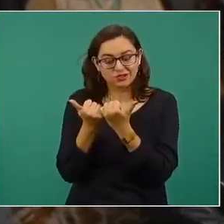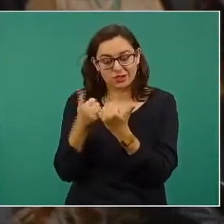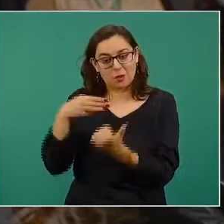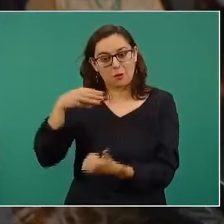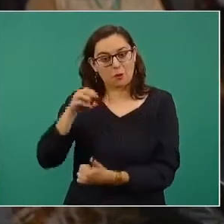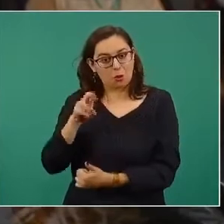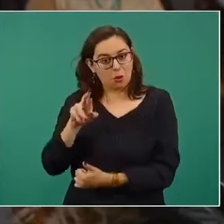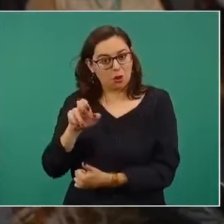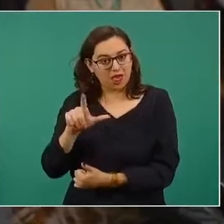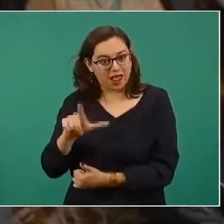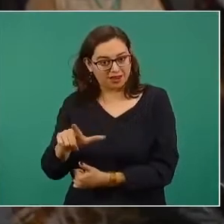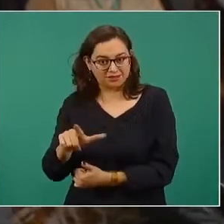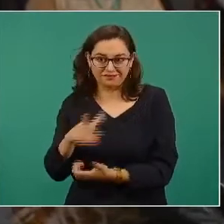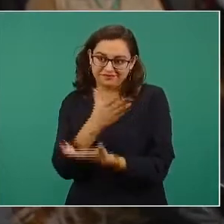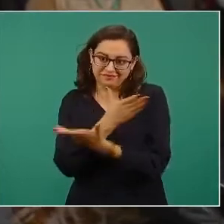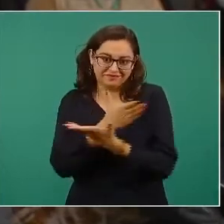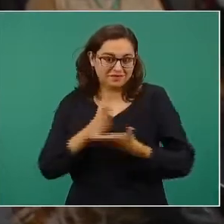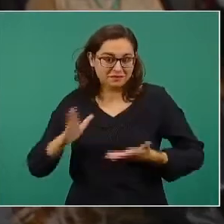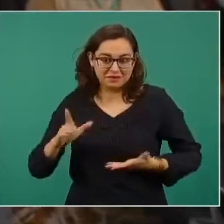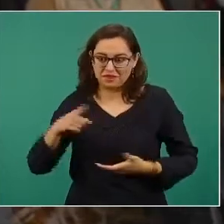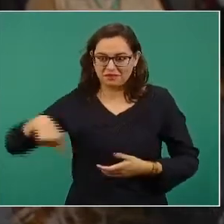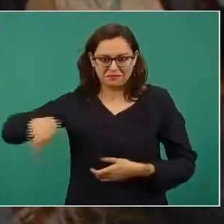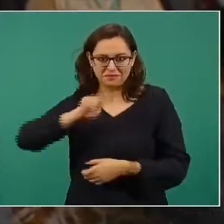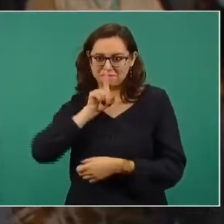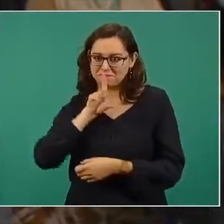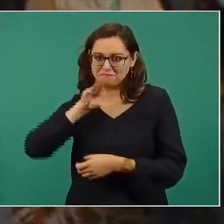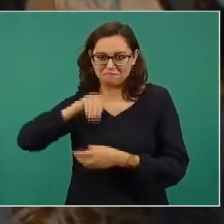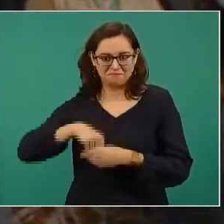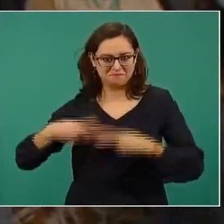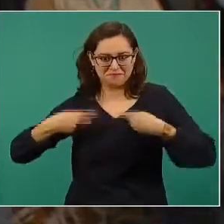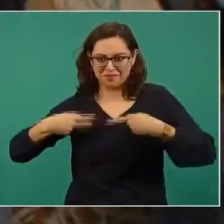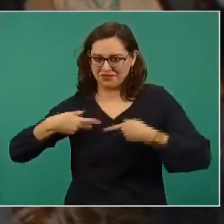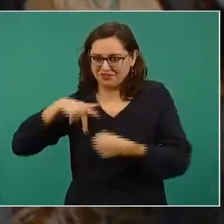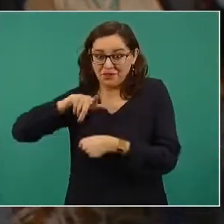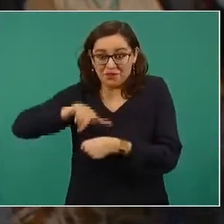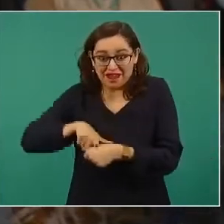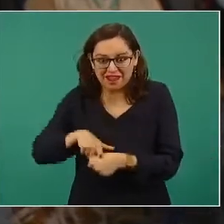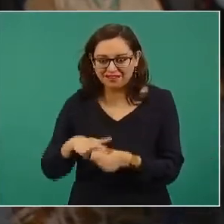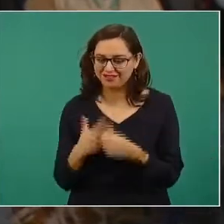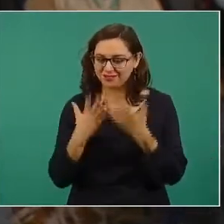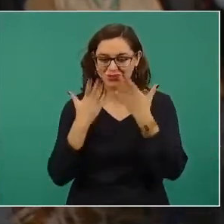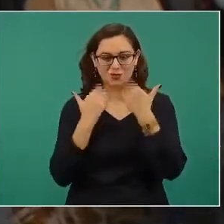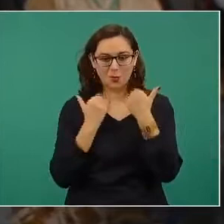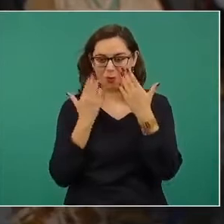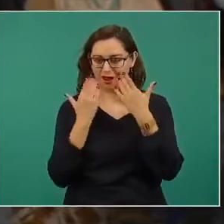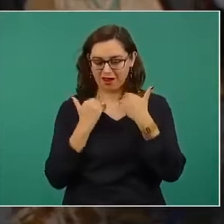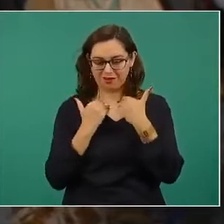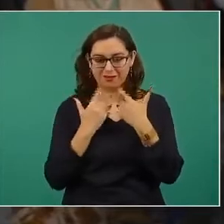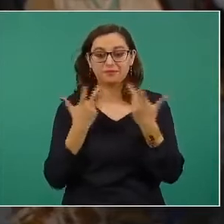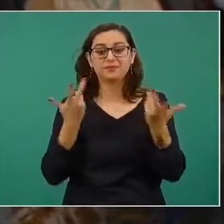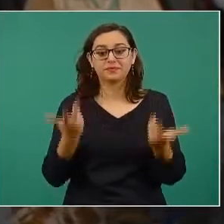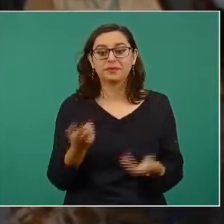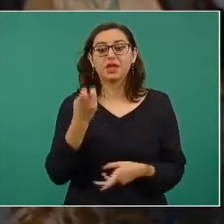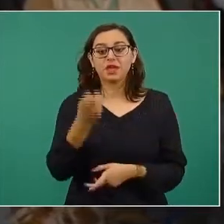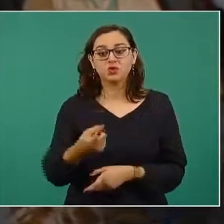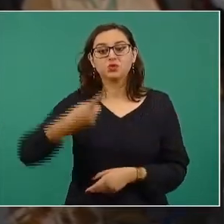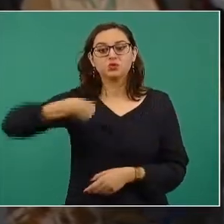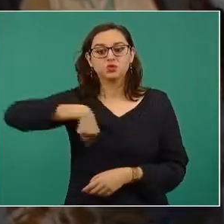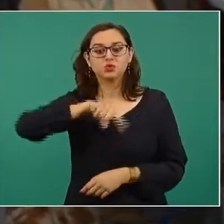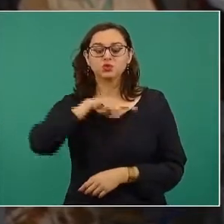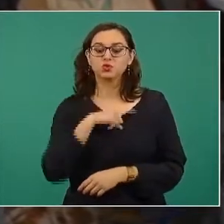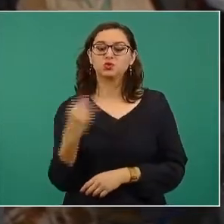persona moral. Entonces, bueno, los doctores en Derecho que hemos entrevistado nos comentan